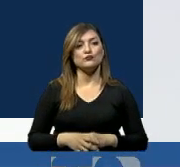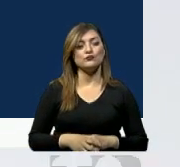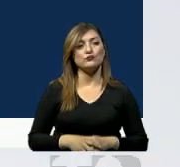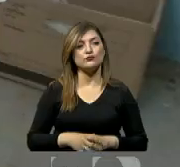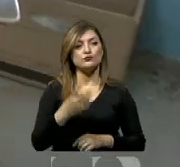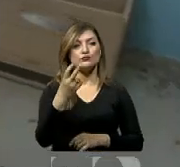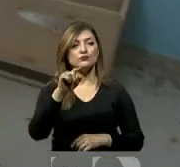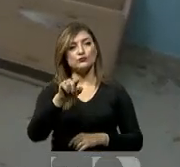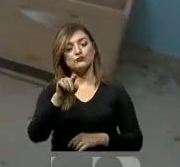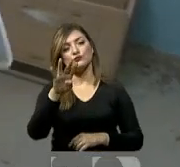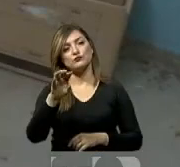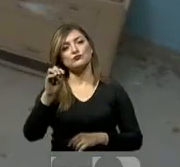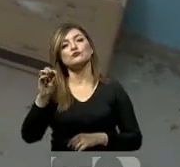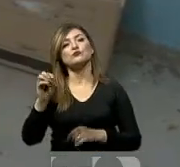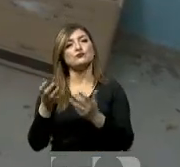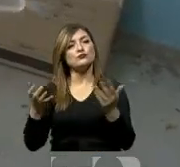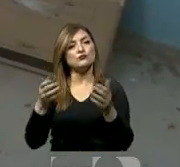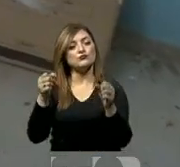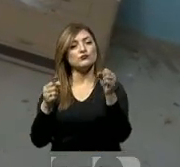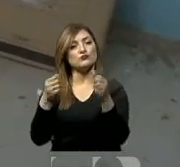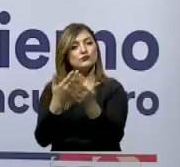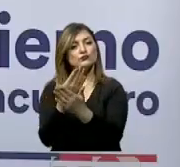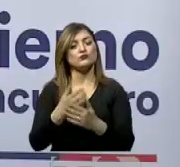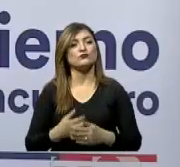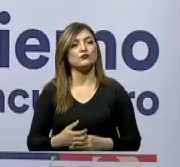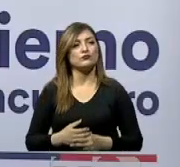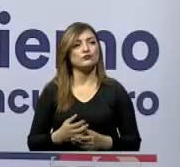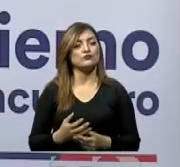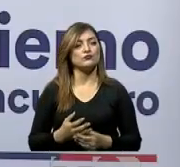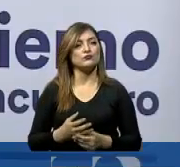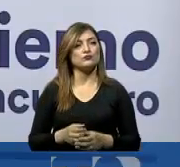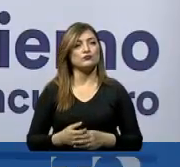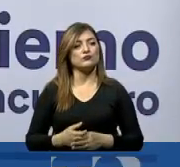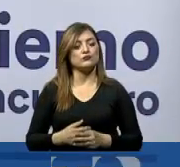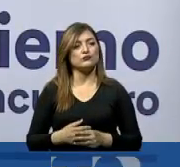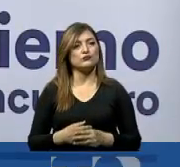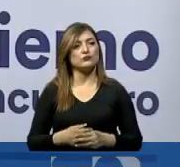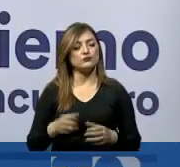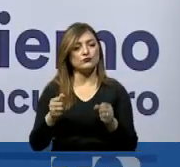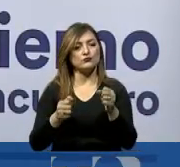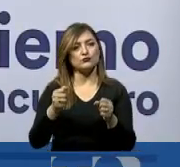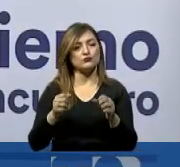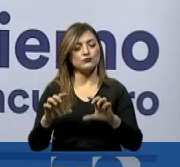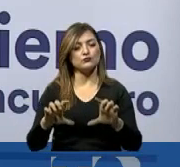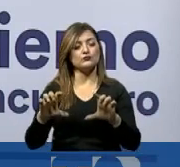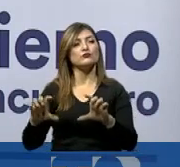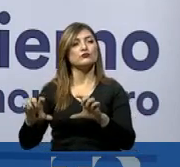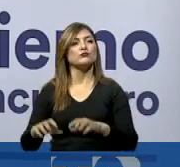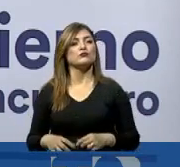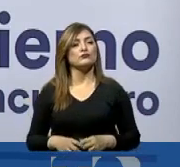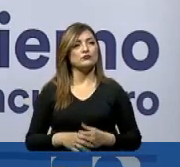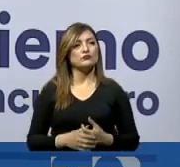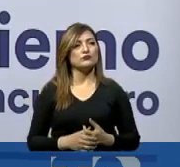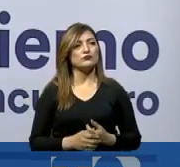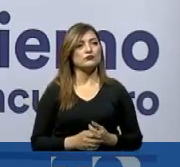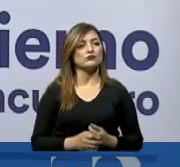número, 12.400 corresponden a vehículos nuevos. Y el remanente es de vehículos, de duplicados de vehículos, pero esta